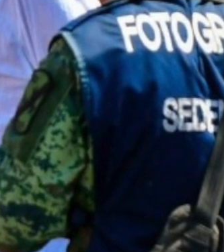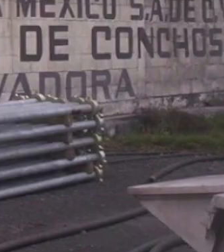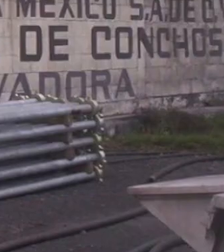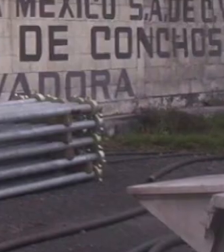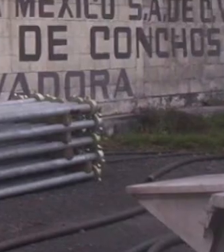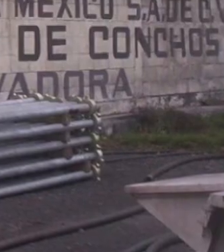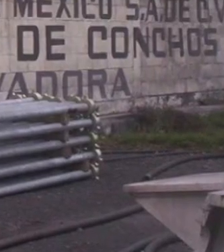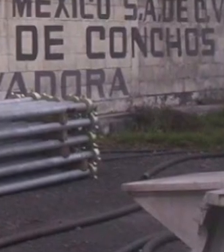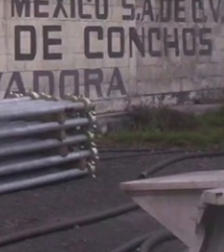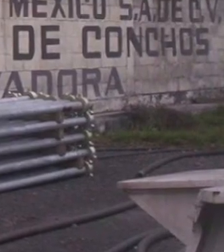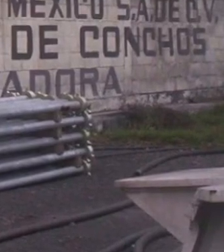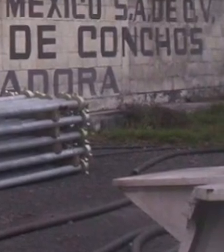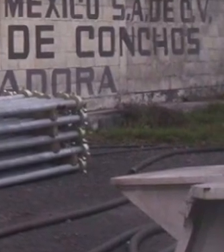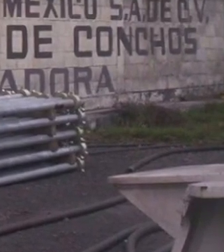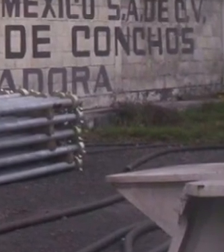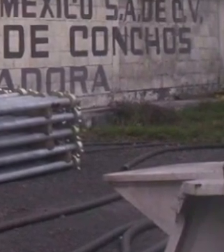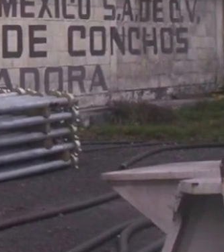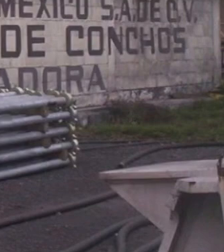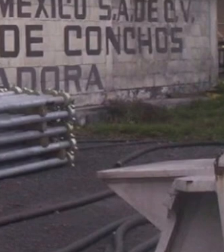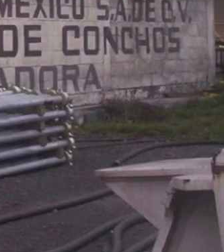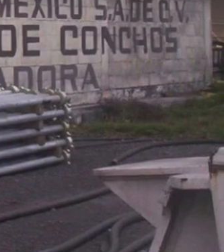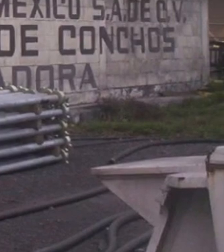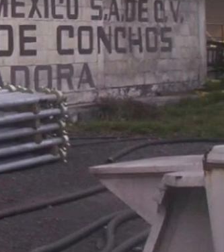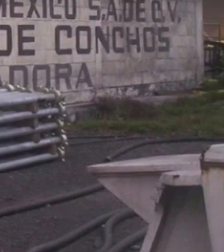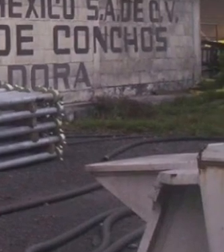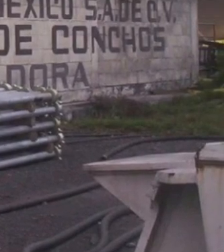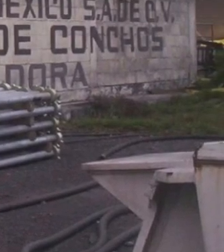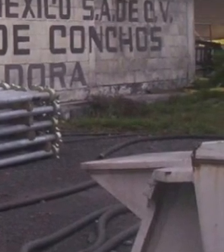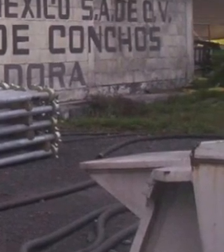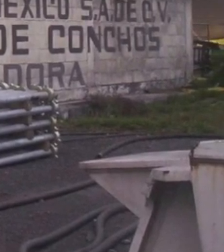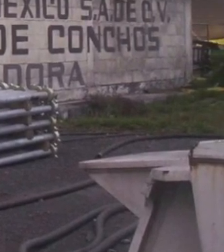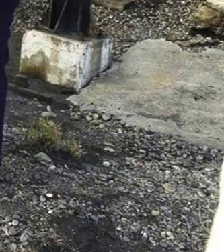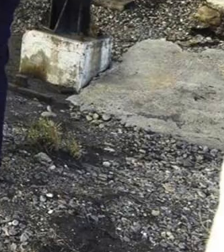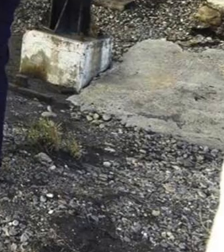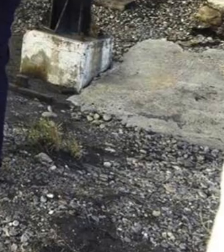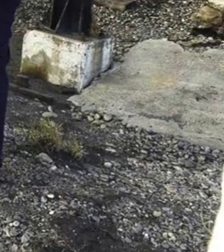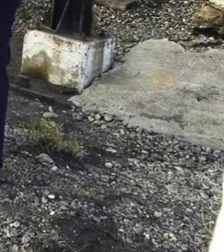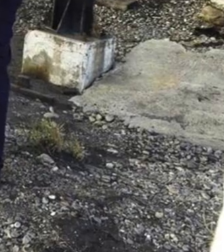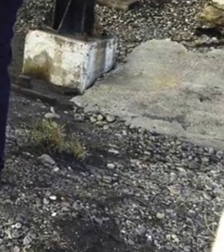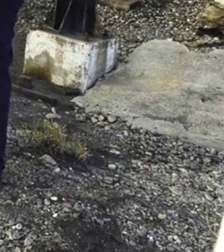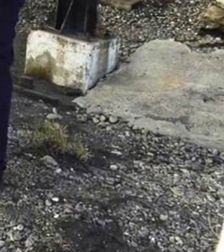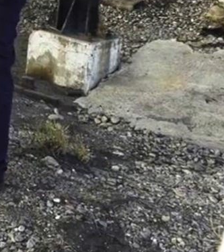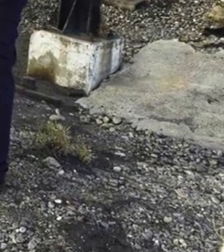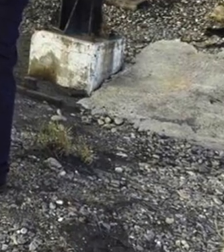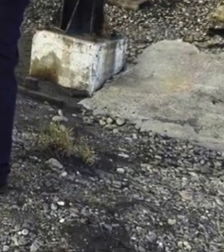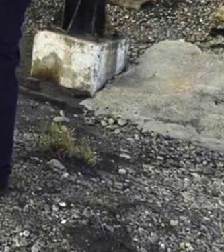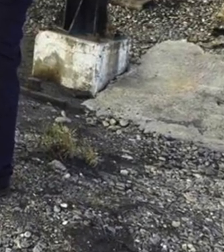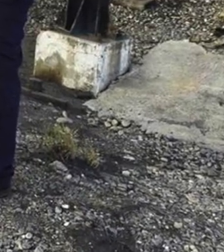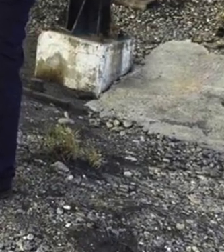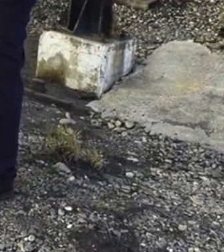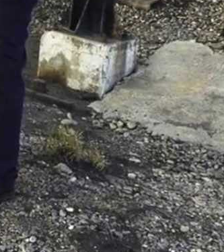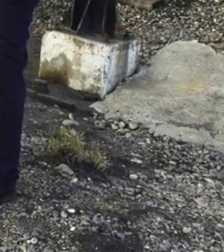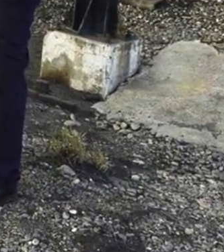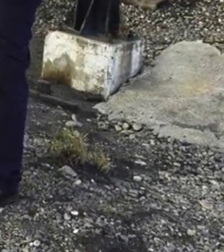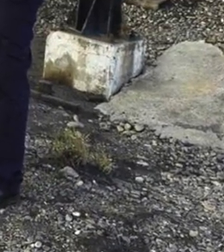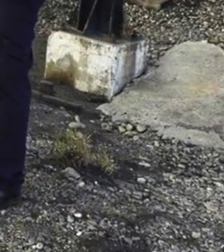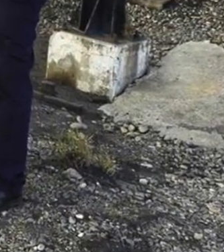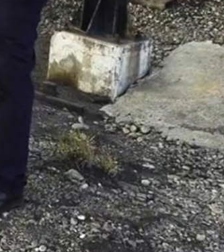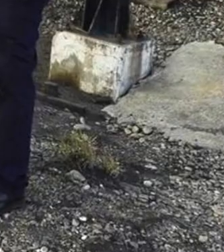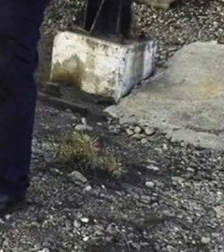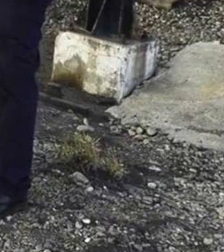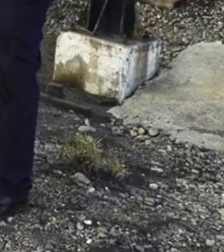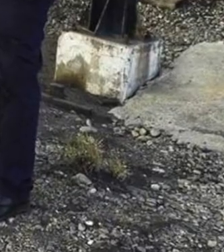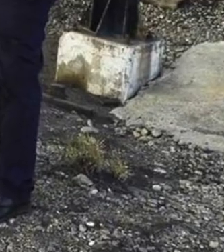de los mineros, segundo, fincar responsabilidades y castigar a los culpables, y tercero, mantener la protección a